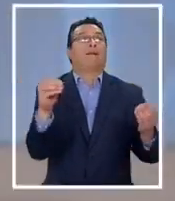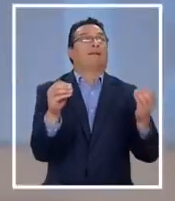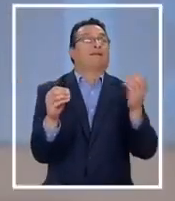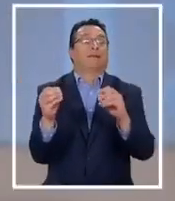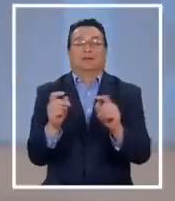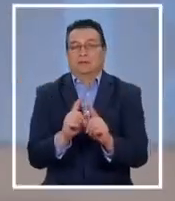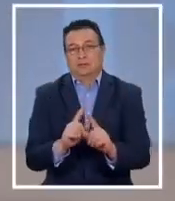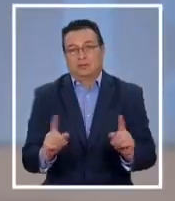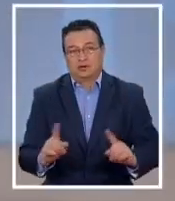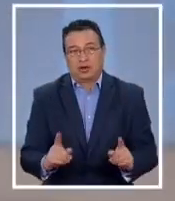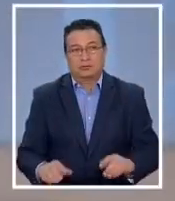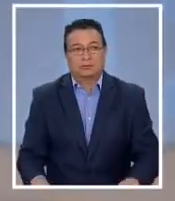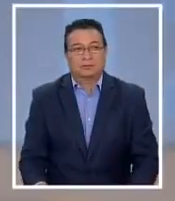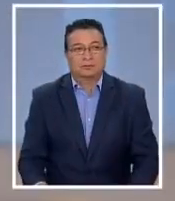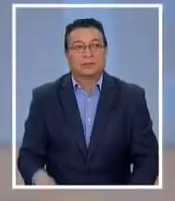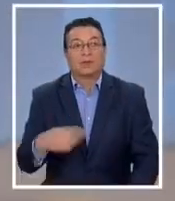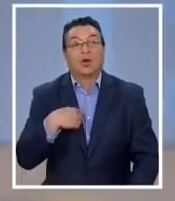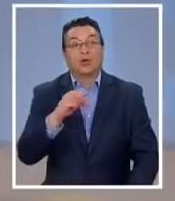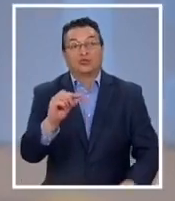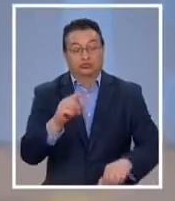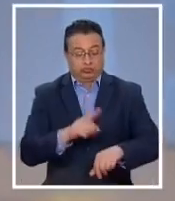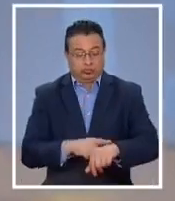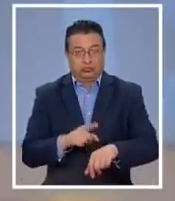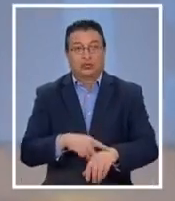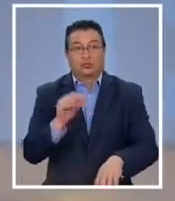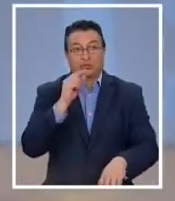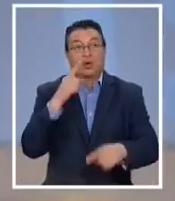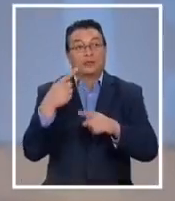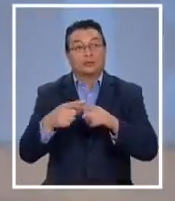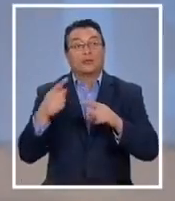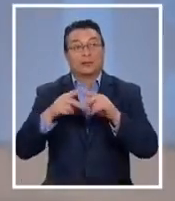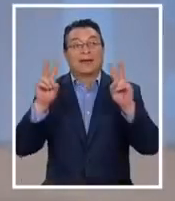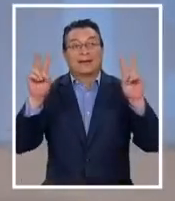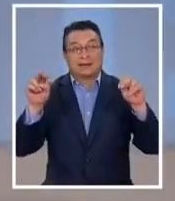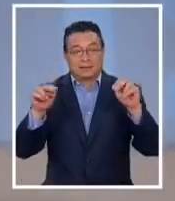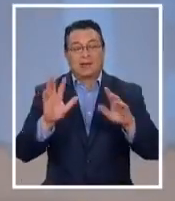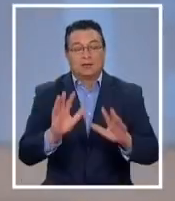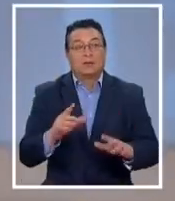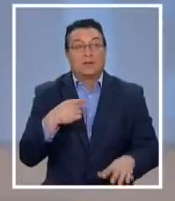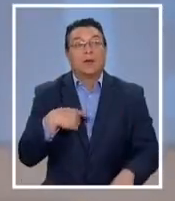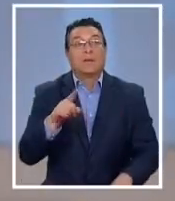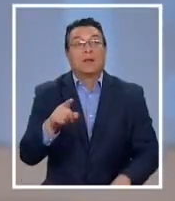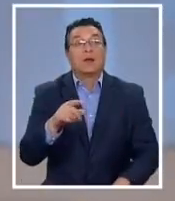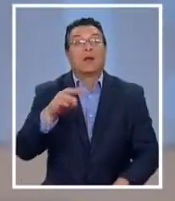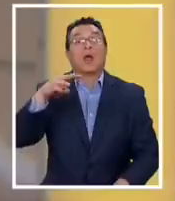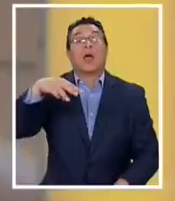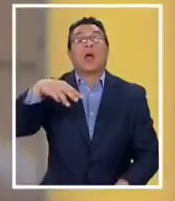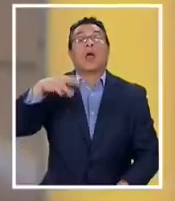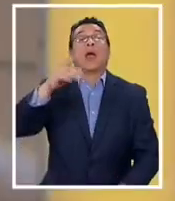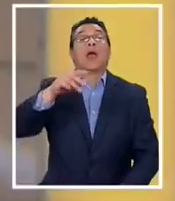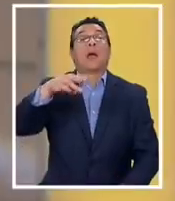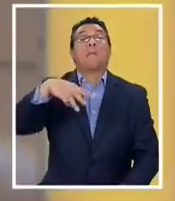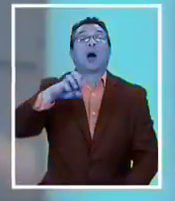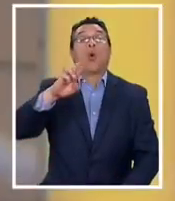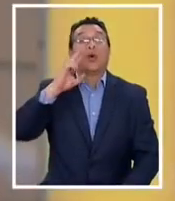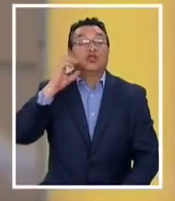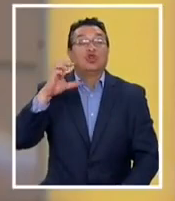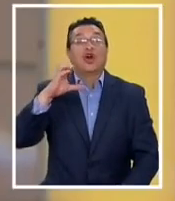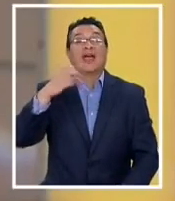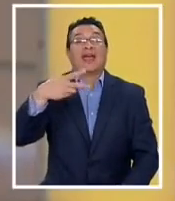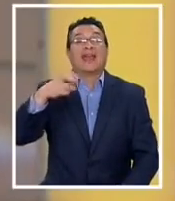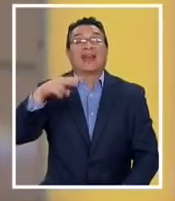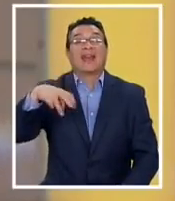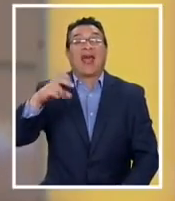daniele para irnos de las personas minutos que nos quedan quedan muchos temas pero algunas cosas puntuales mauricio hernández norambuena es un preso político